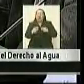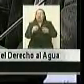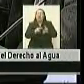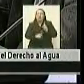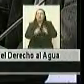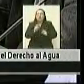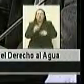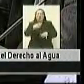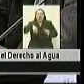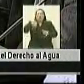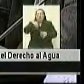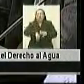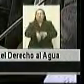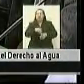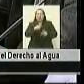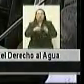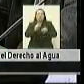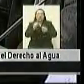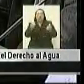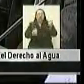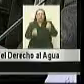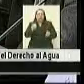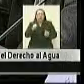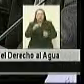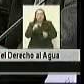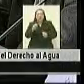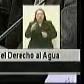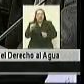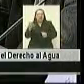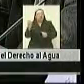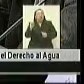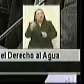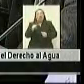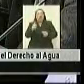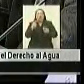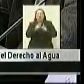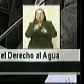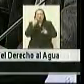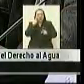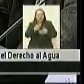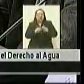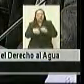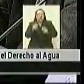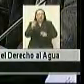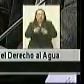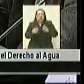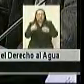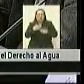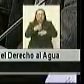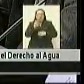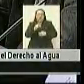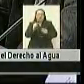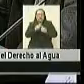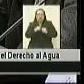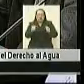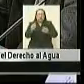manantiales, pozos o en el mejor de los casos camiones, cisternas u otros. Se conoce que las personas que acceden al agua